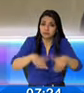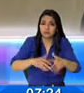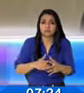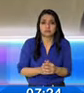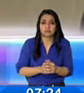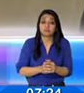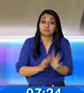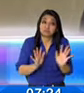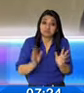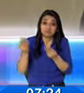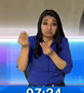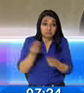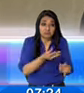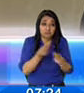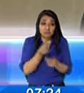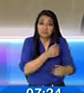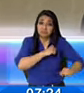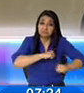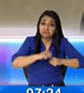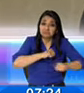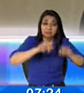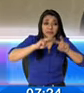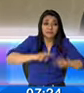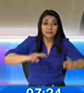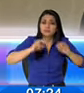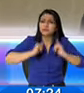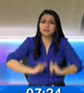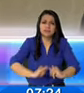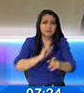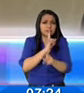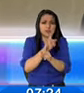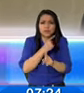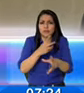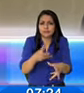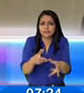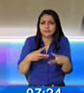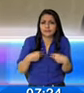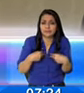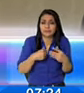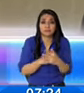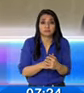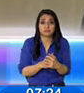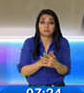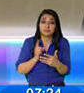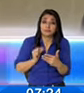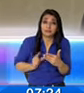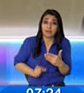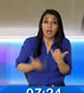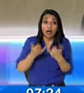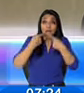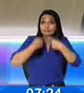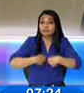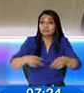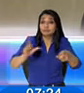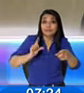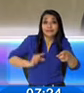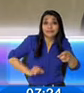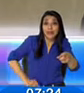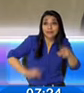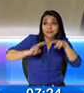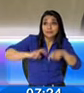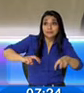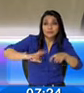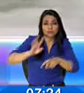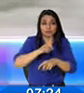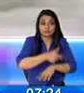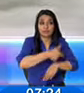tenemos que permitir que esto se dé y, consecuentemente, nosotros no podemos compartir los detalles por encima